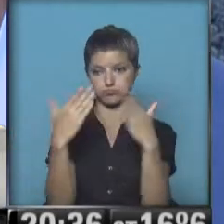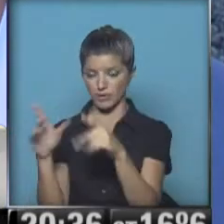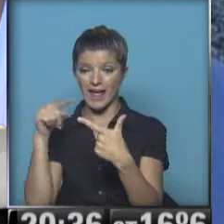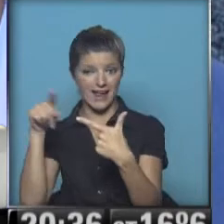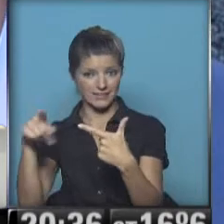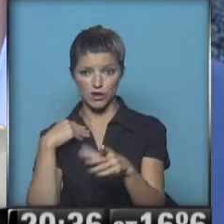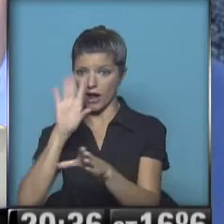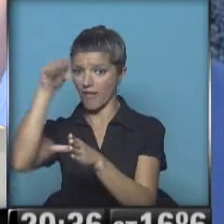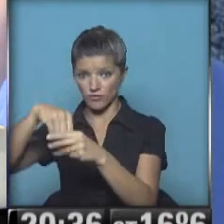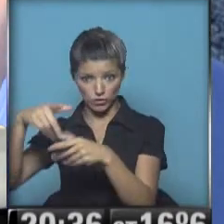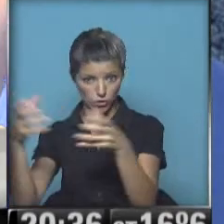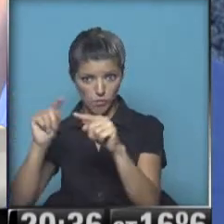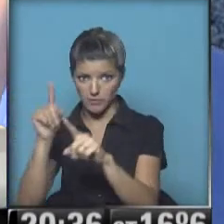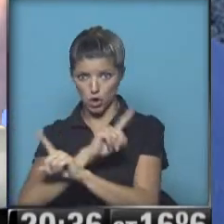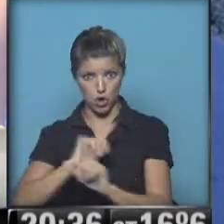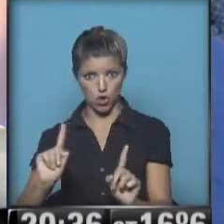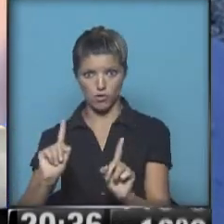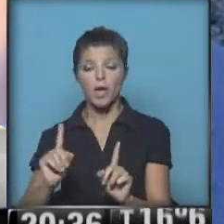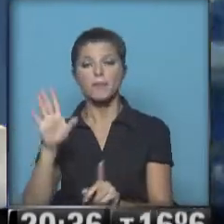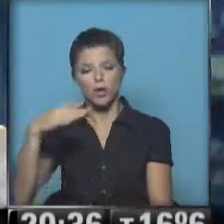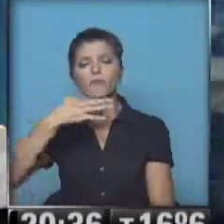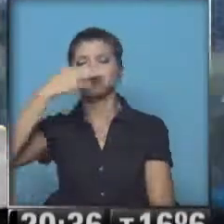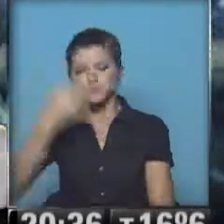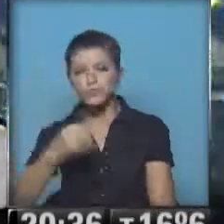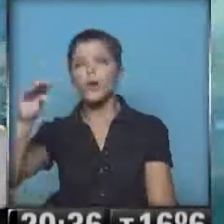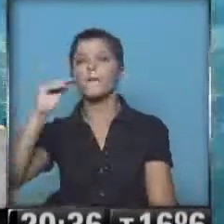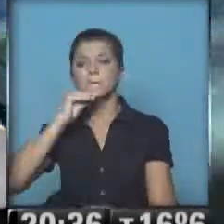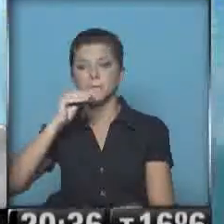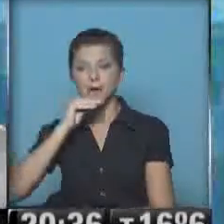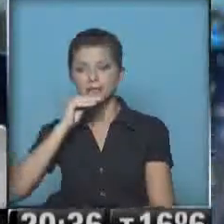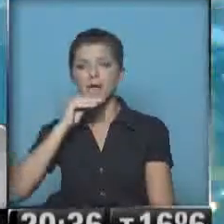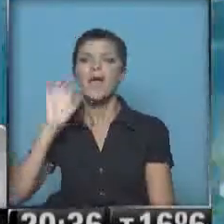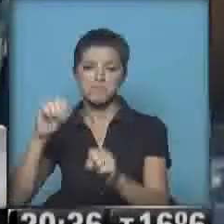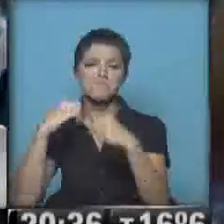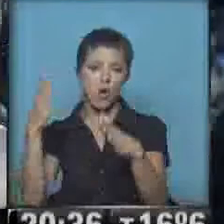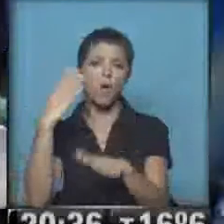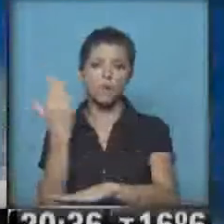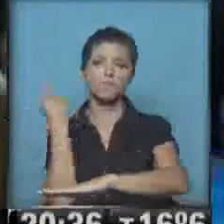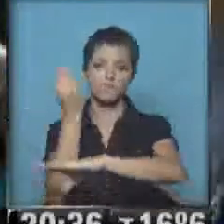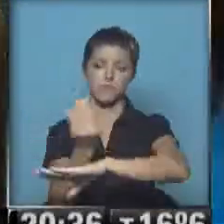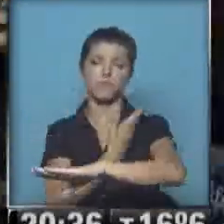dentro de ese espacio, pero que tiene la convicción de que Massa sería el mejor presidente.